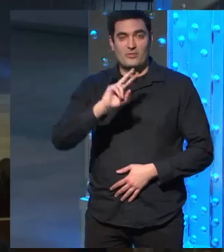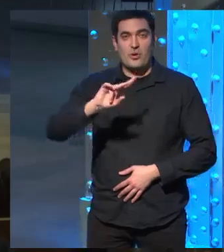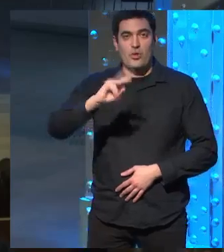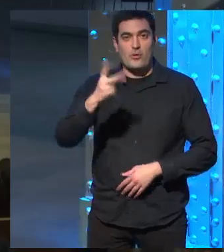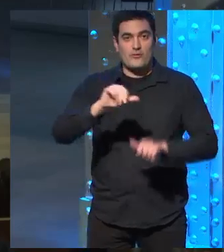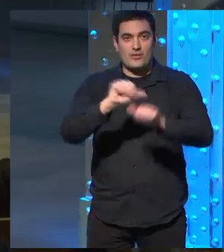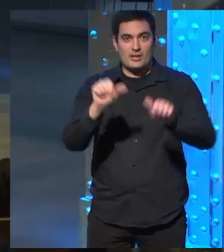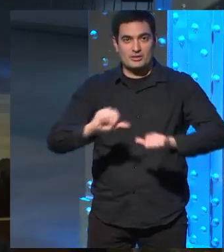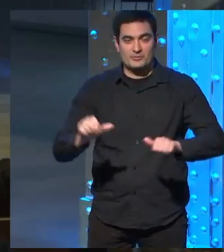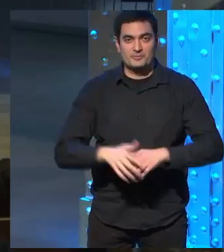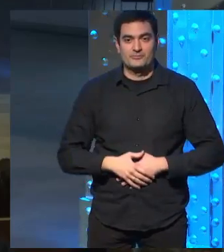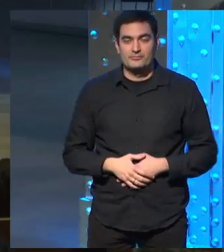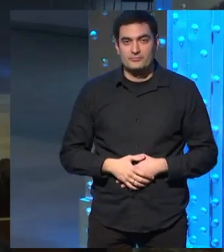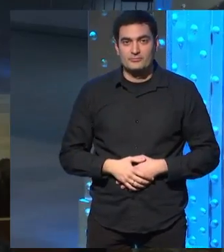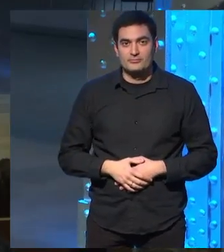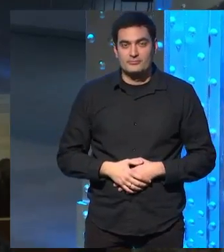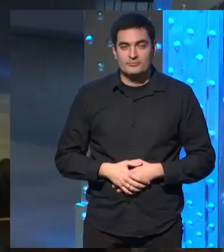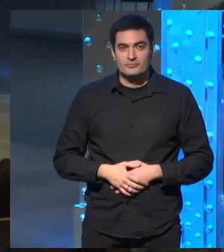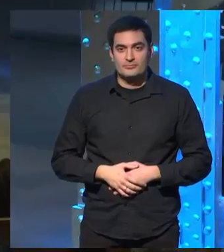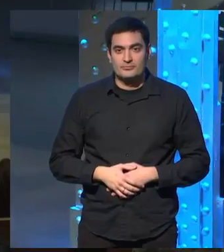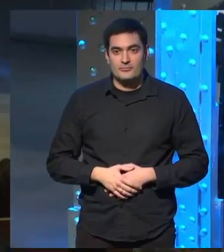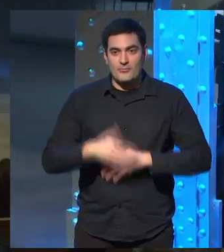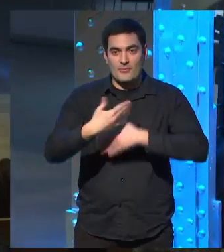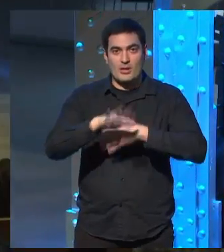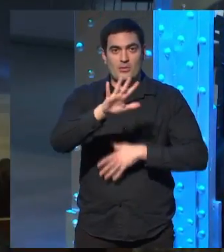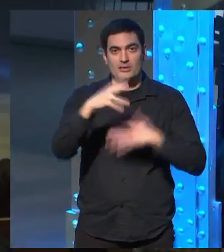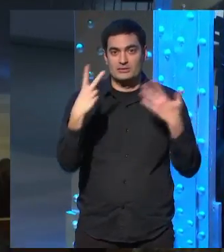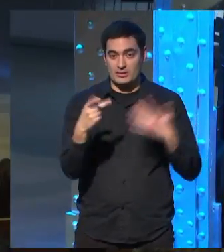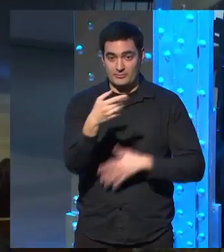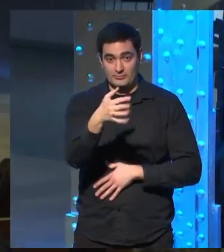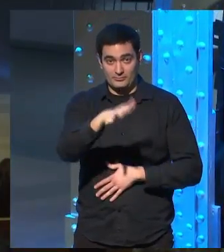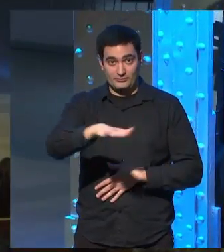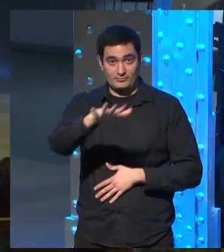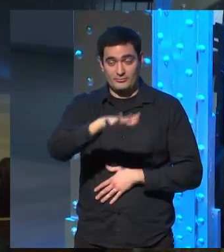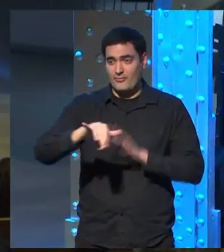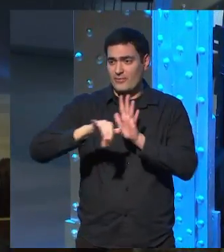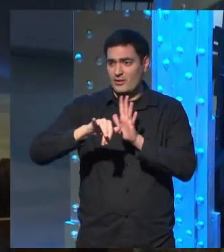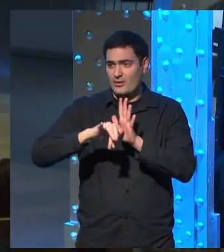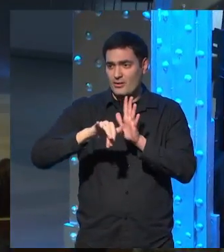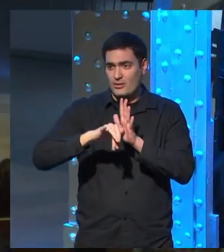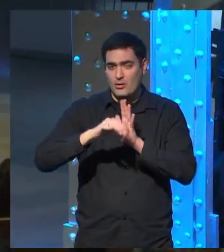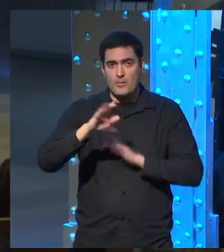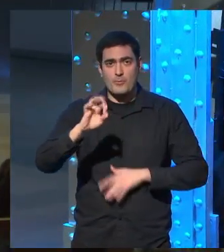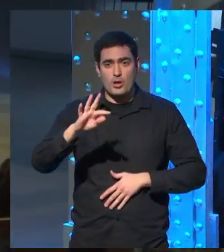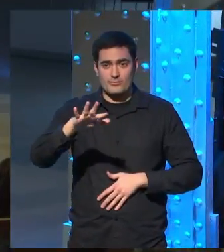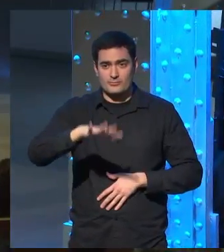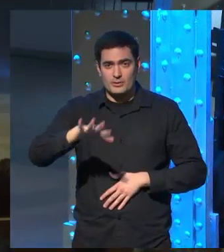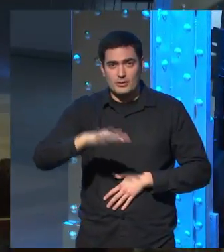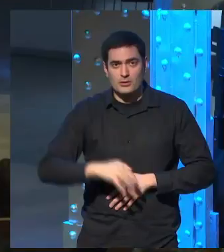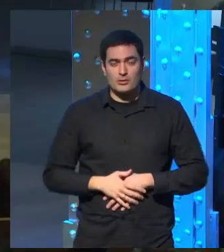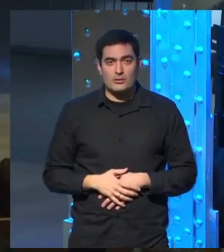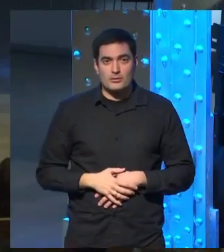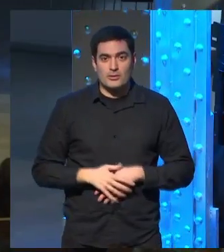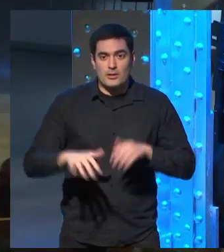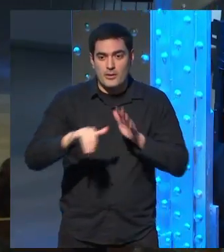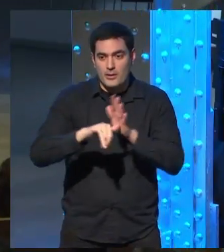versión. Ahí en la calle 57, cerca de Carnegie Hall, ahí como